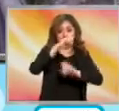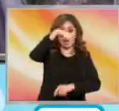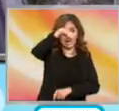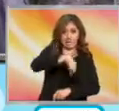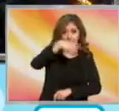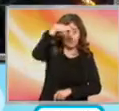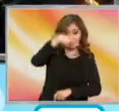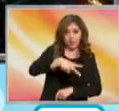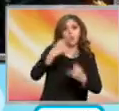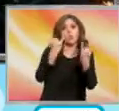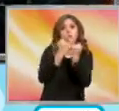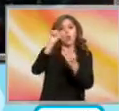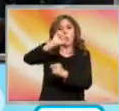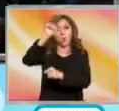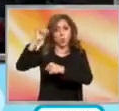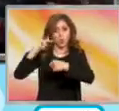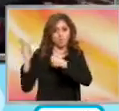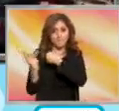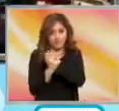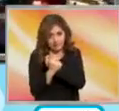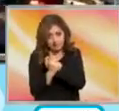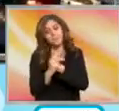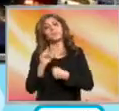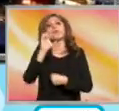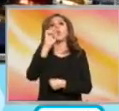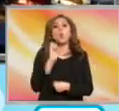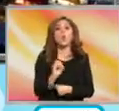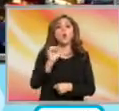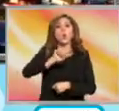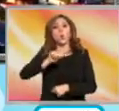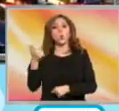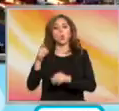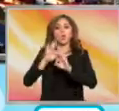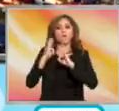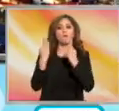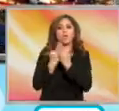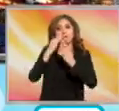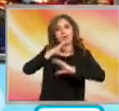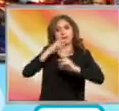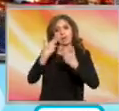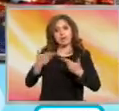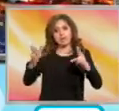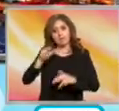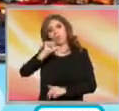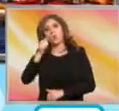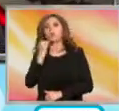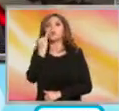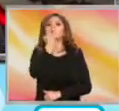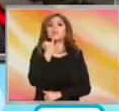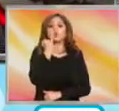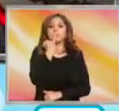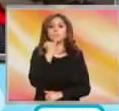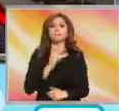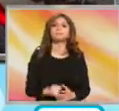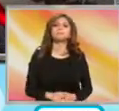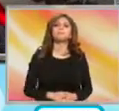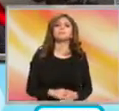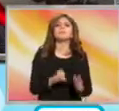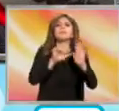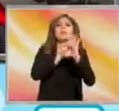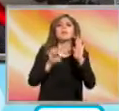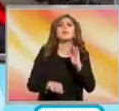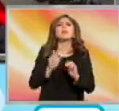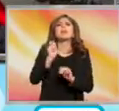bien. E inclusive hacer alguna reproducción que esté autorizada en algún otro idioma. Licenciado, ¿y si sucede lo contrario o qué ocurriría si se hace mal